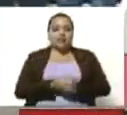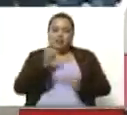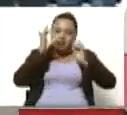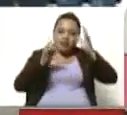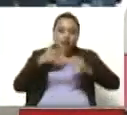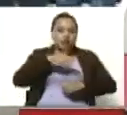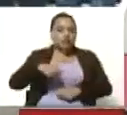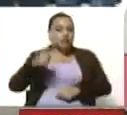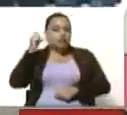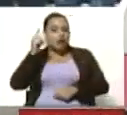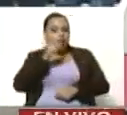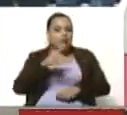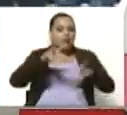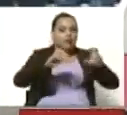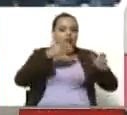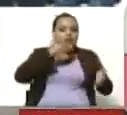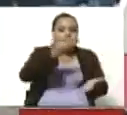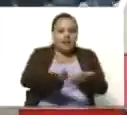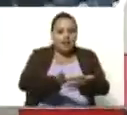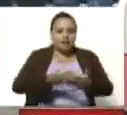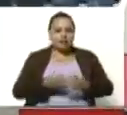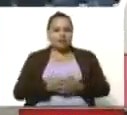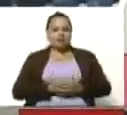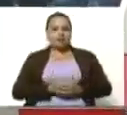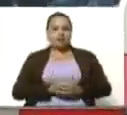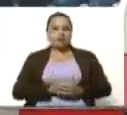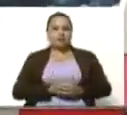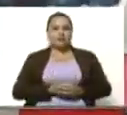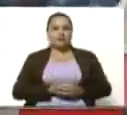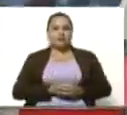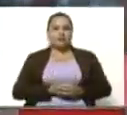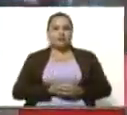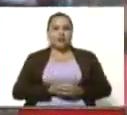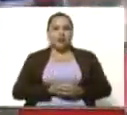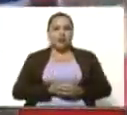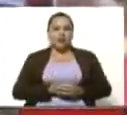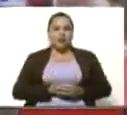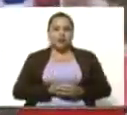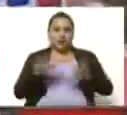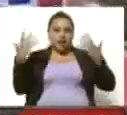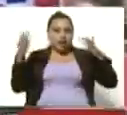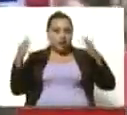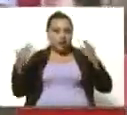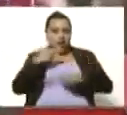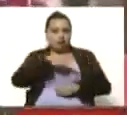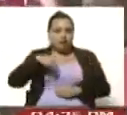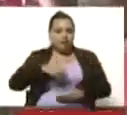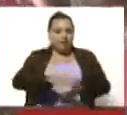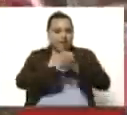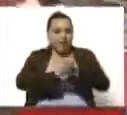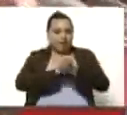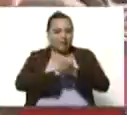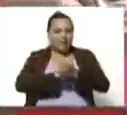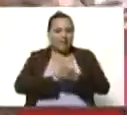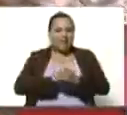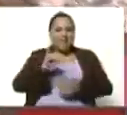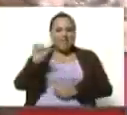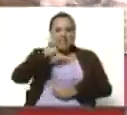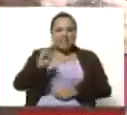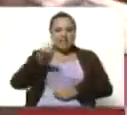nuevos Gracias un aplauso para nuestra compañera bienvenidos